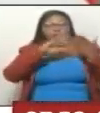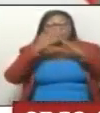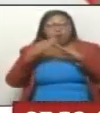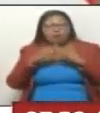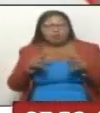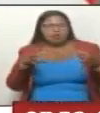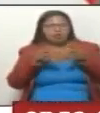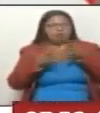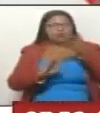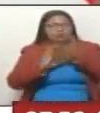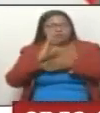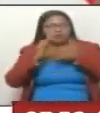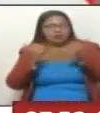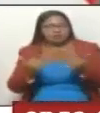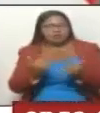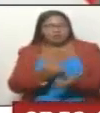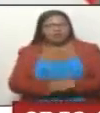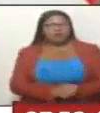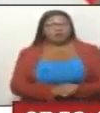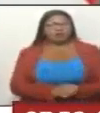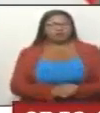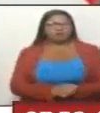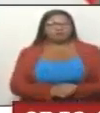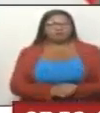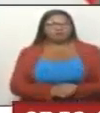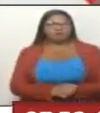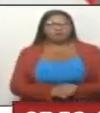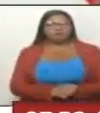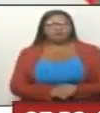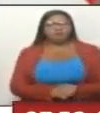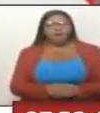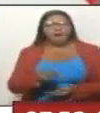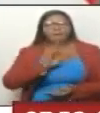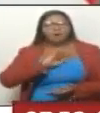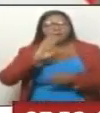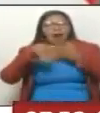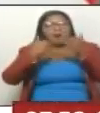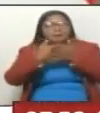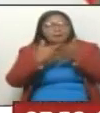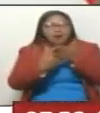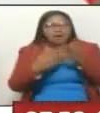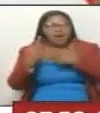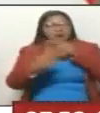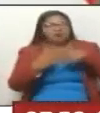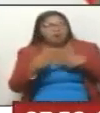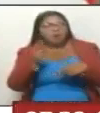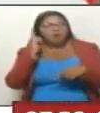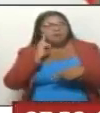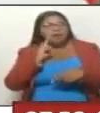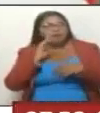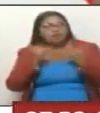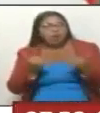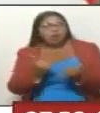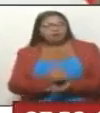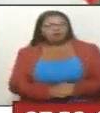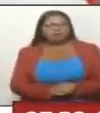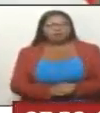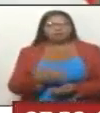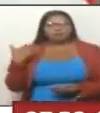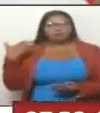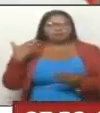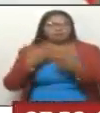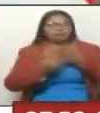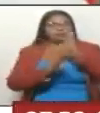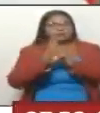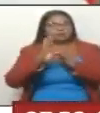factor fundamental en lo que es la propuesta de la revolución bolivariana y en lo que viene desarrollándose